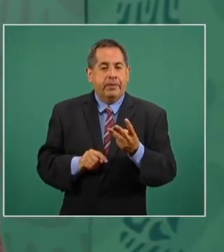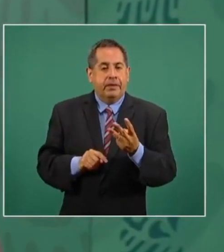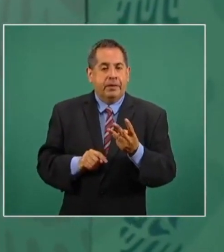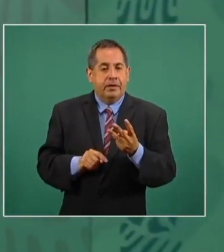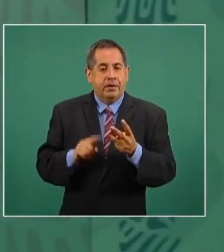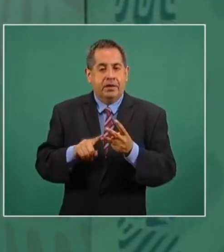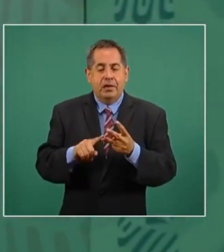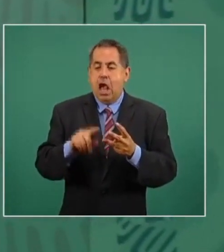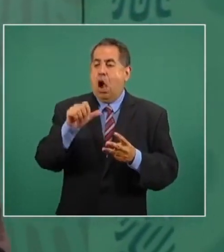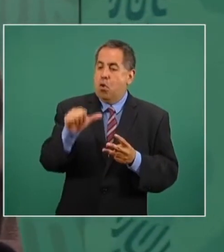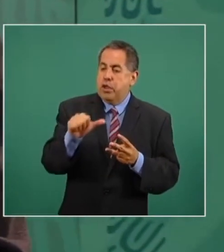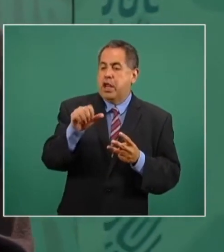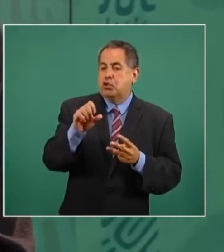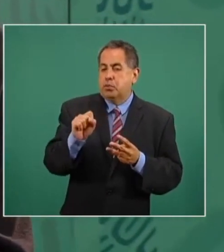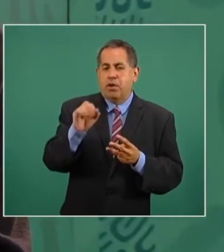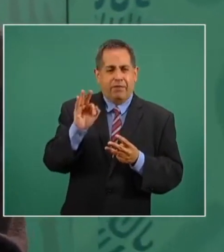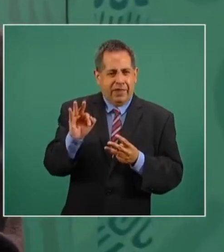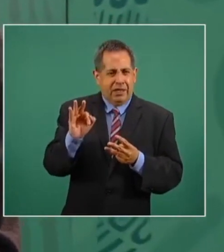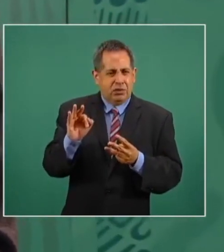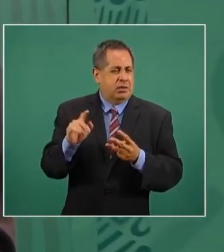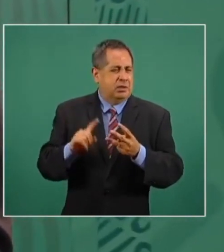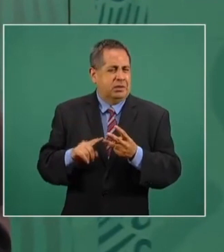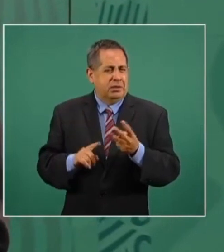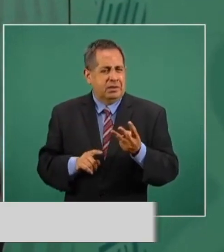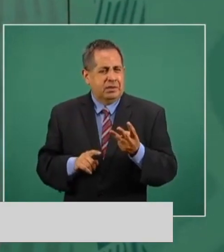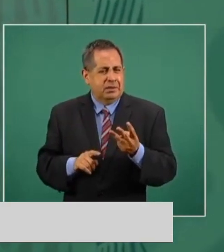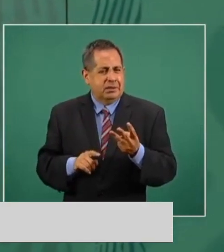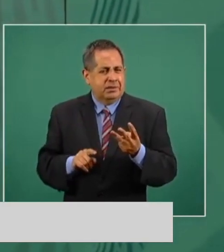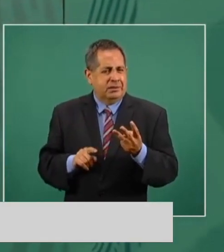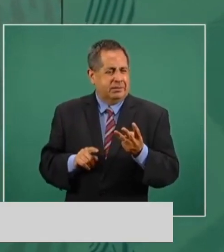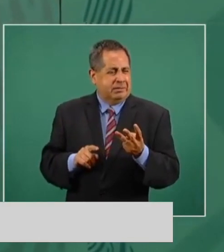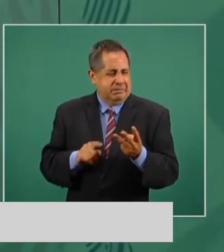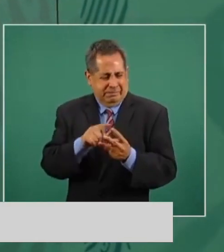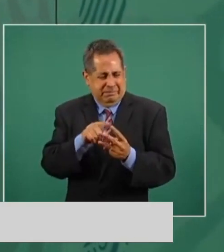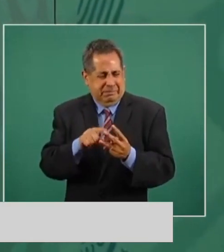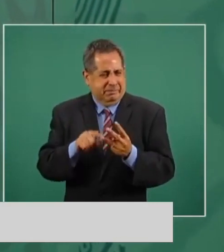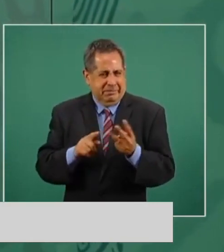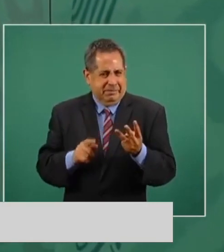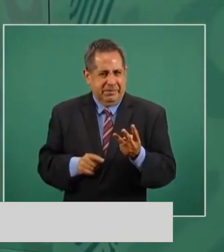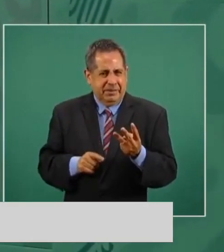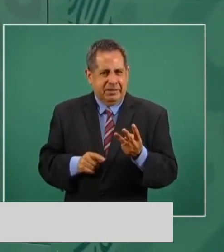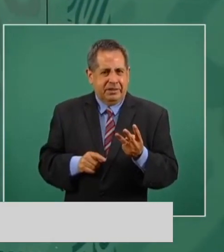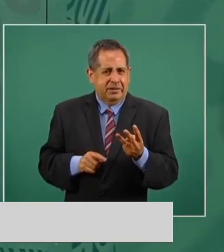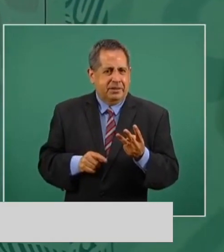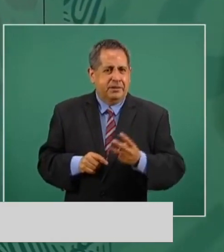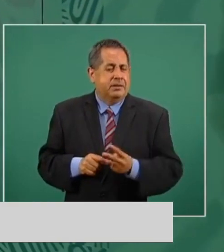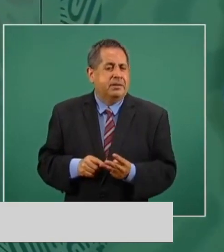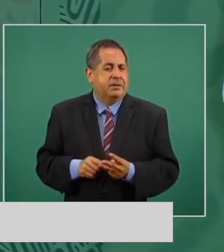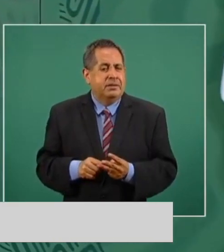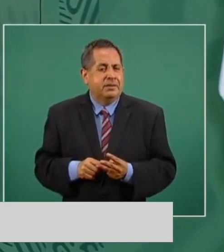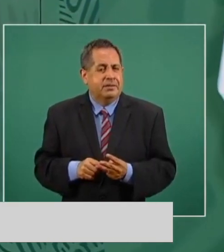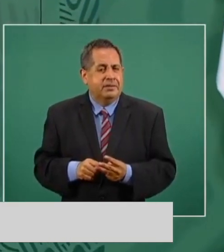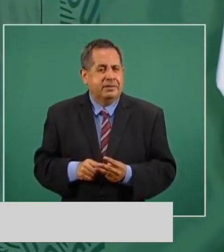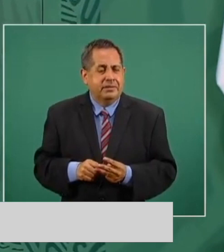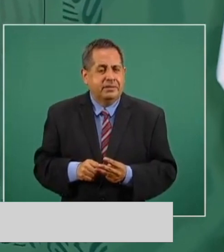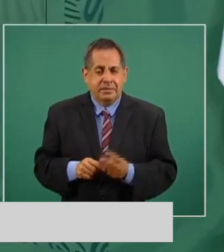en la reunión de gabinete de seguridad previa a la conferencia matutina un protocolo para la seguridad de los funcionarios que participan en estos encuentros diarios